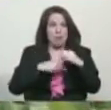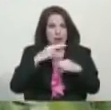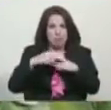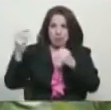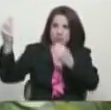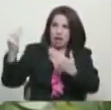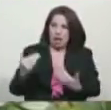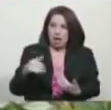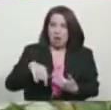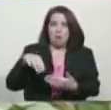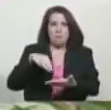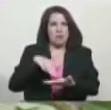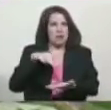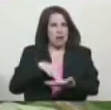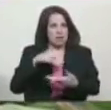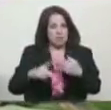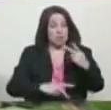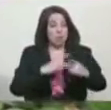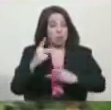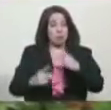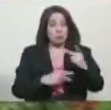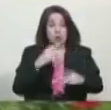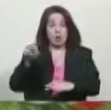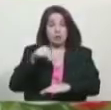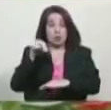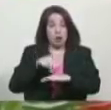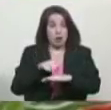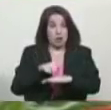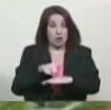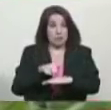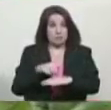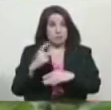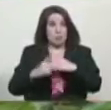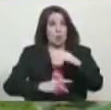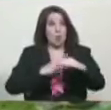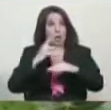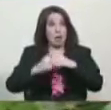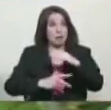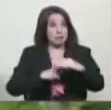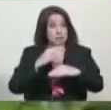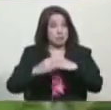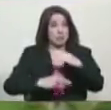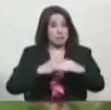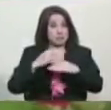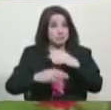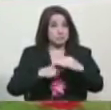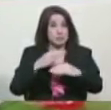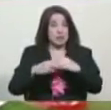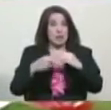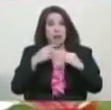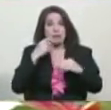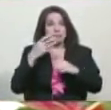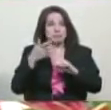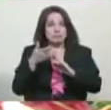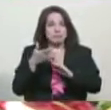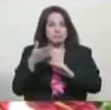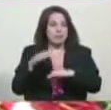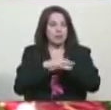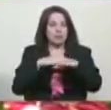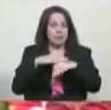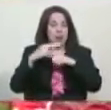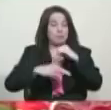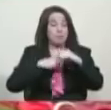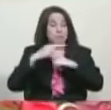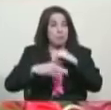que es de producción netamente nacional, una papa que nos permite y nos va a garantizar la soberanía en la producción de